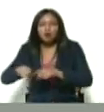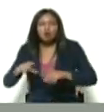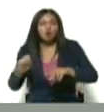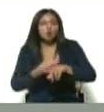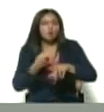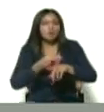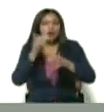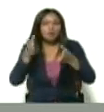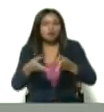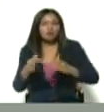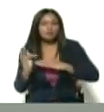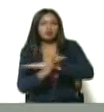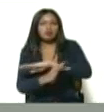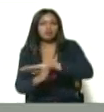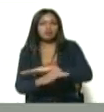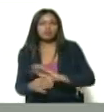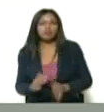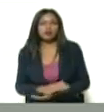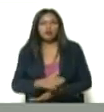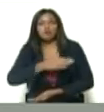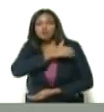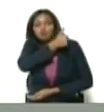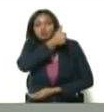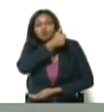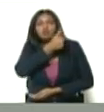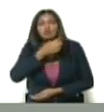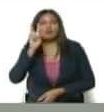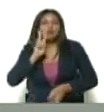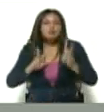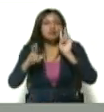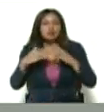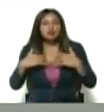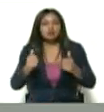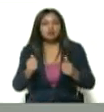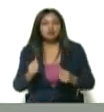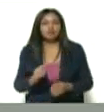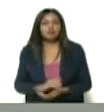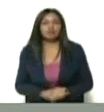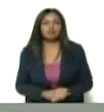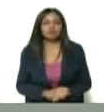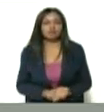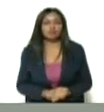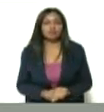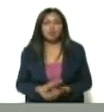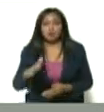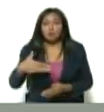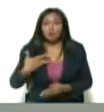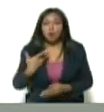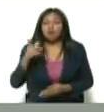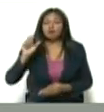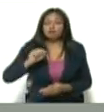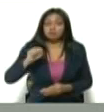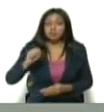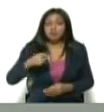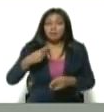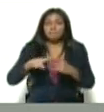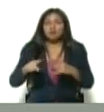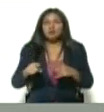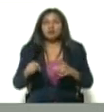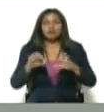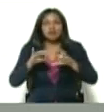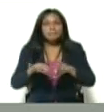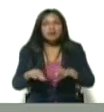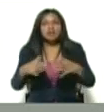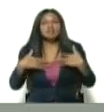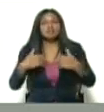la frontera, con las autoridades sanitarias de salud de la frontera, pudiera ser, pero estas máquinas están